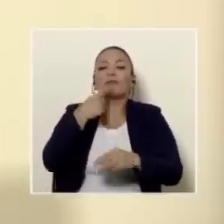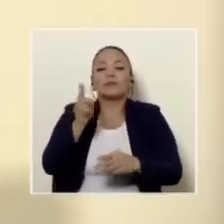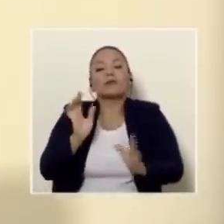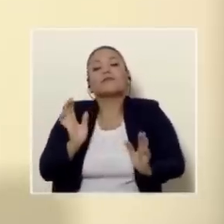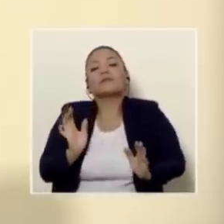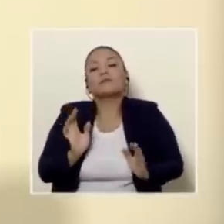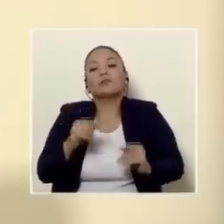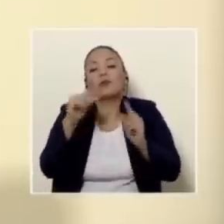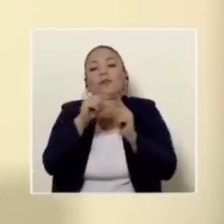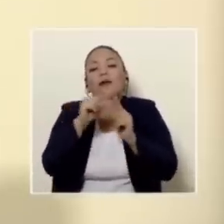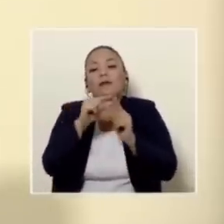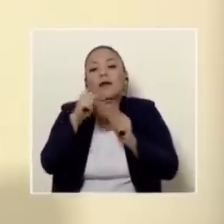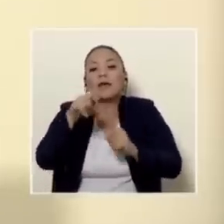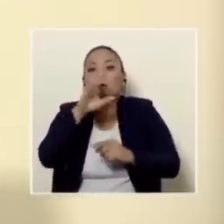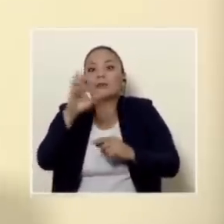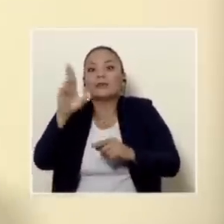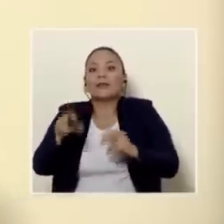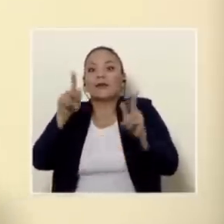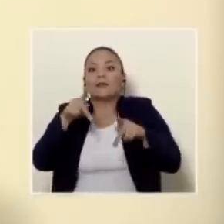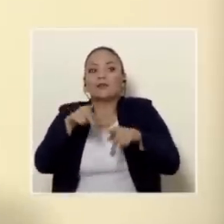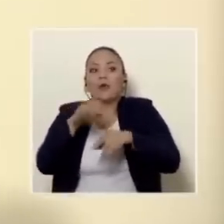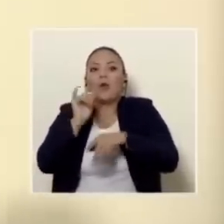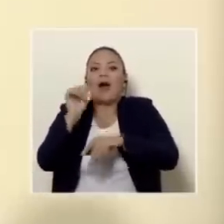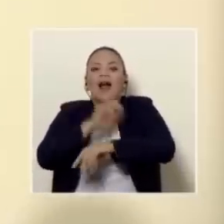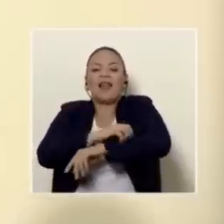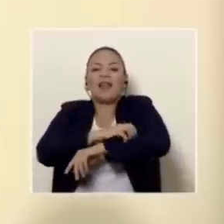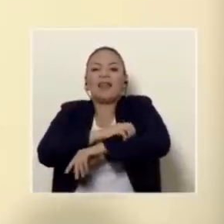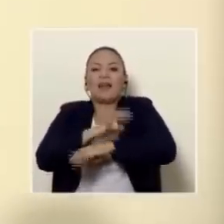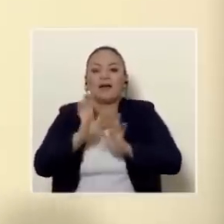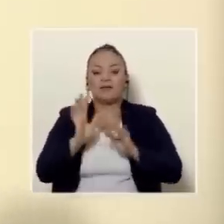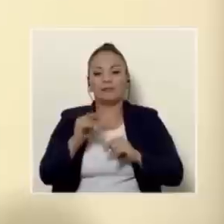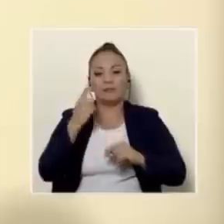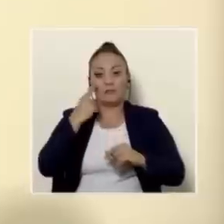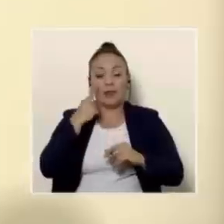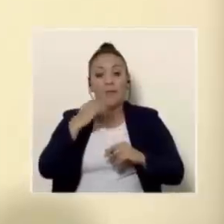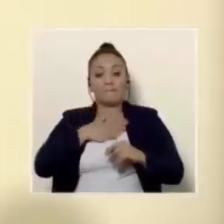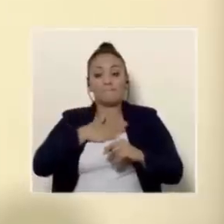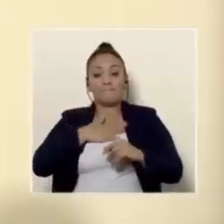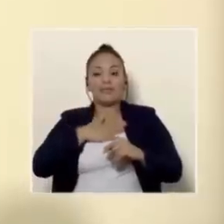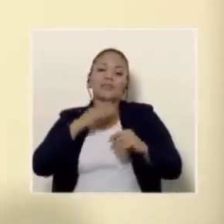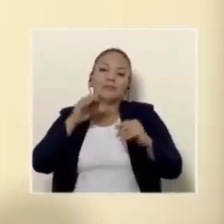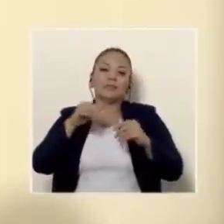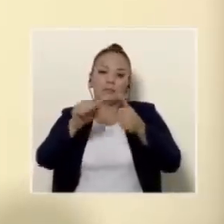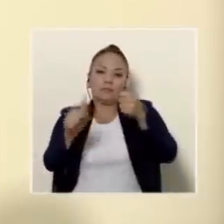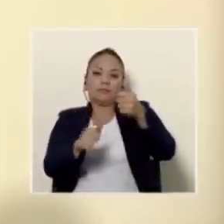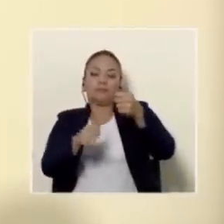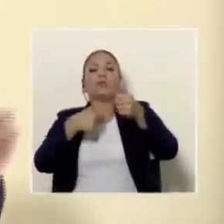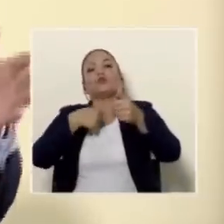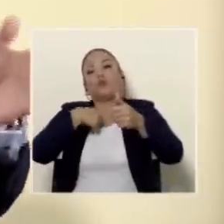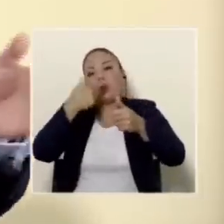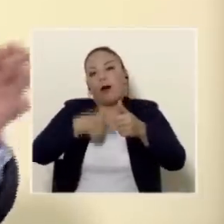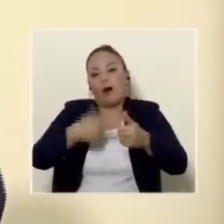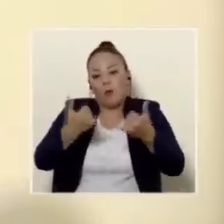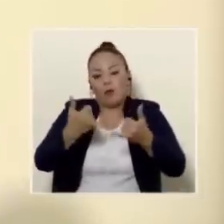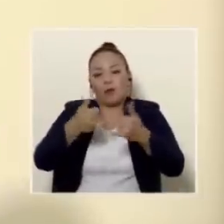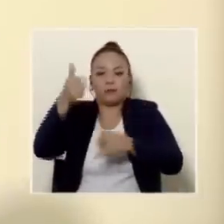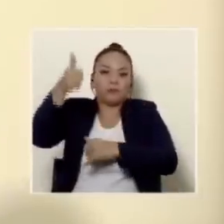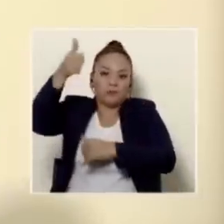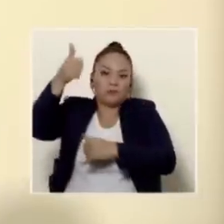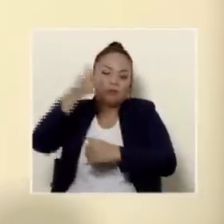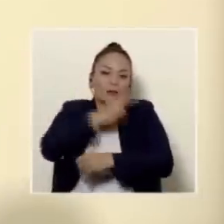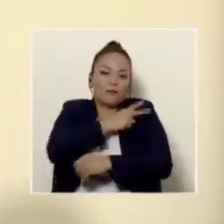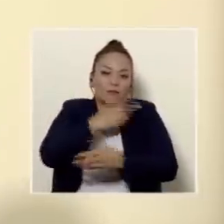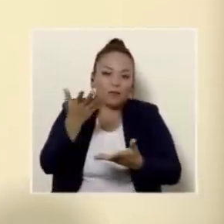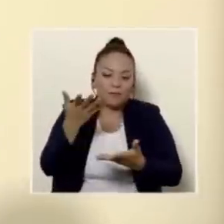voy a usar una palabra que en Costa Rica le da alergia a la gente, a mis subalternos, porque yo soy el comandante en